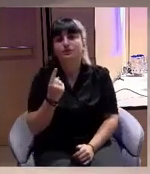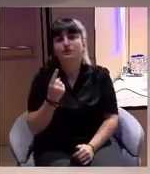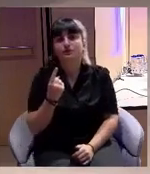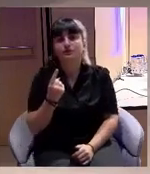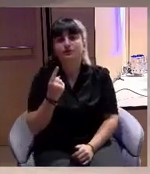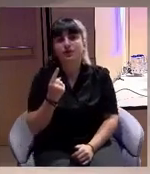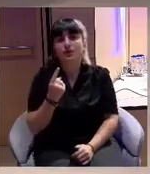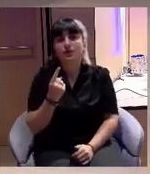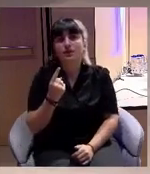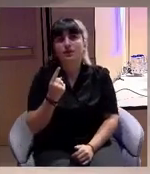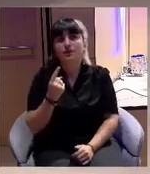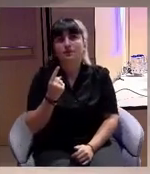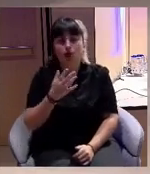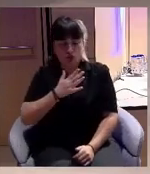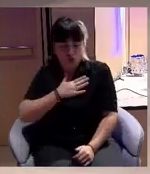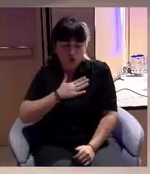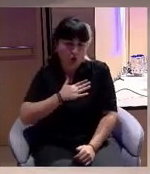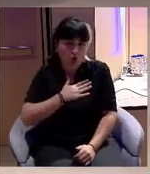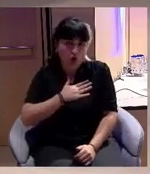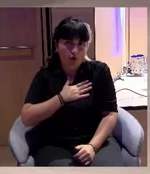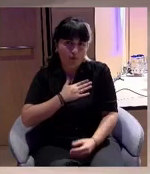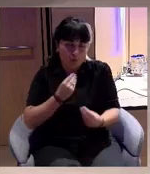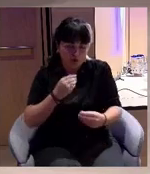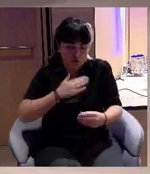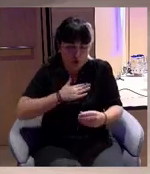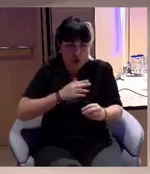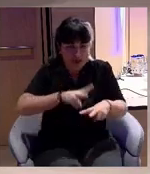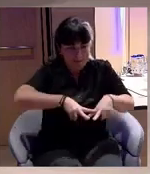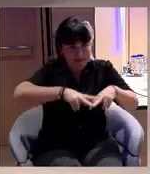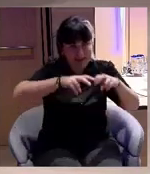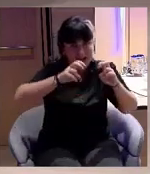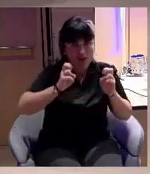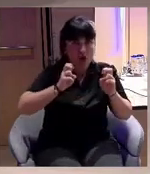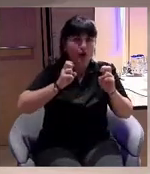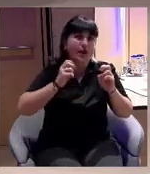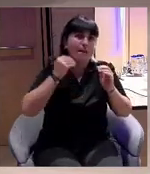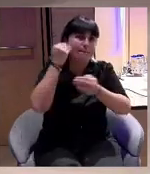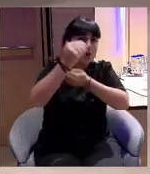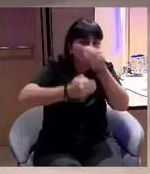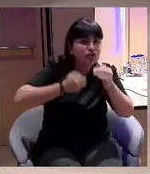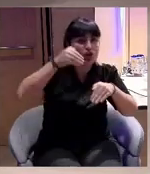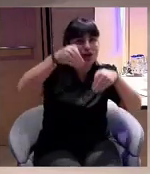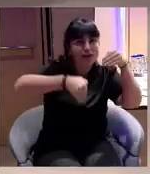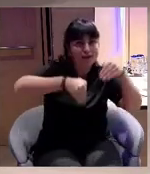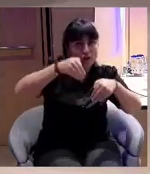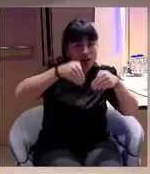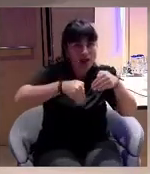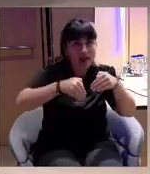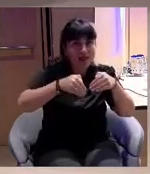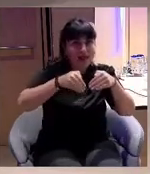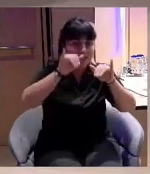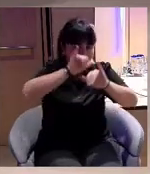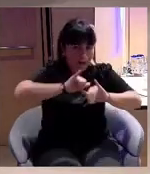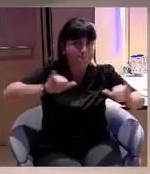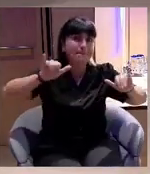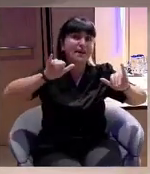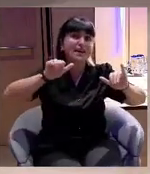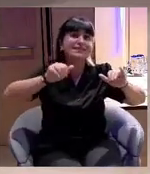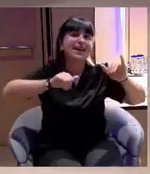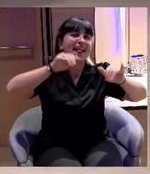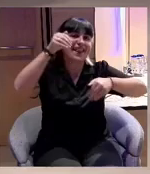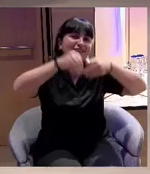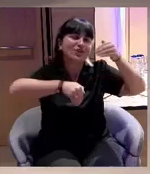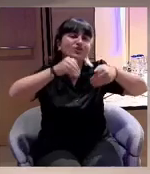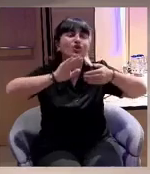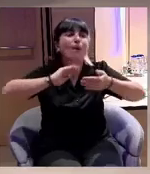de investigador sobre sobre procesos electorales no las campañas electorales son procesos de comunicación no y